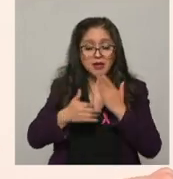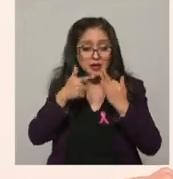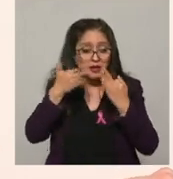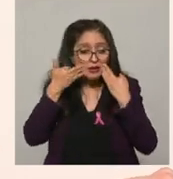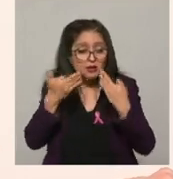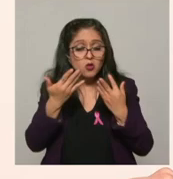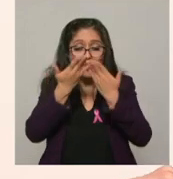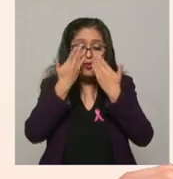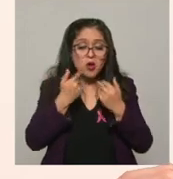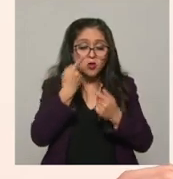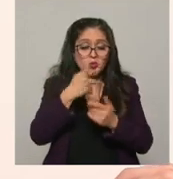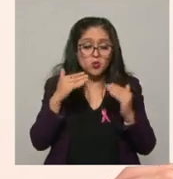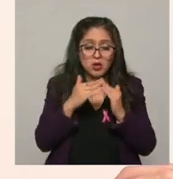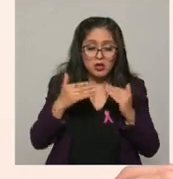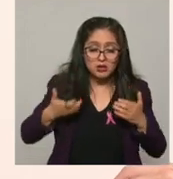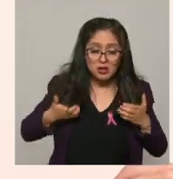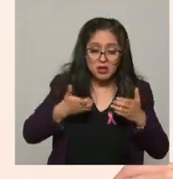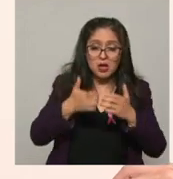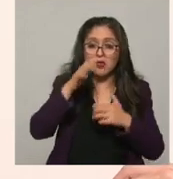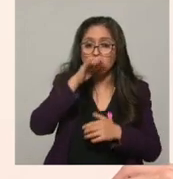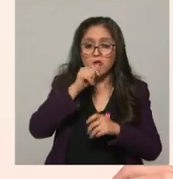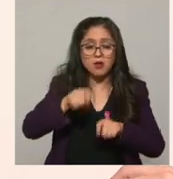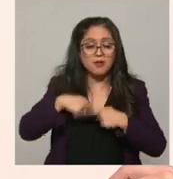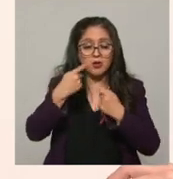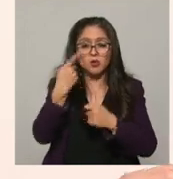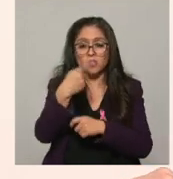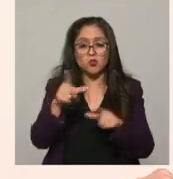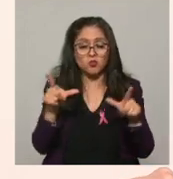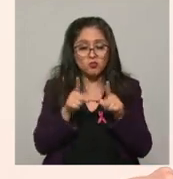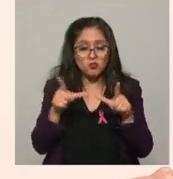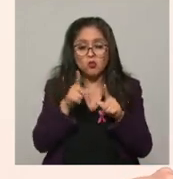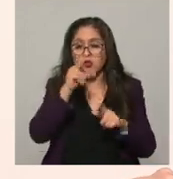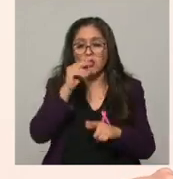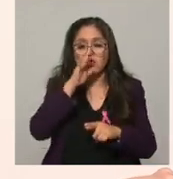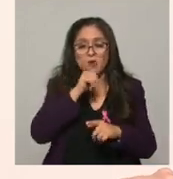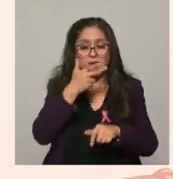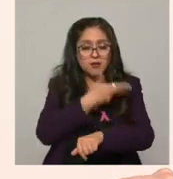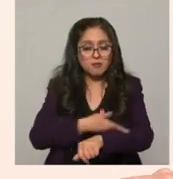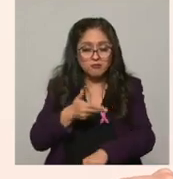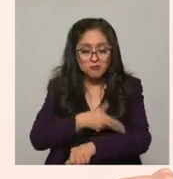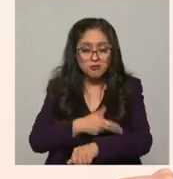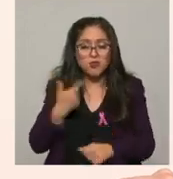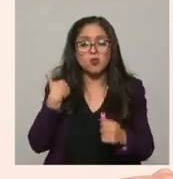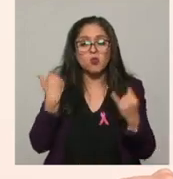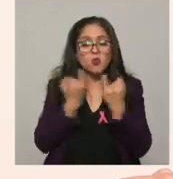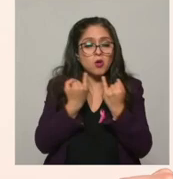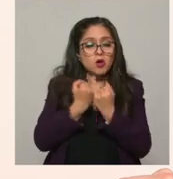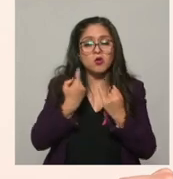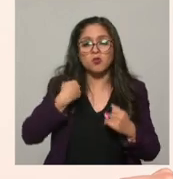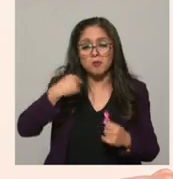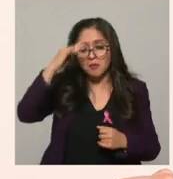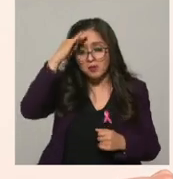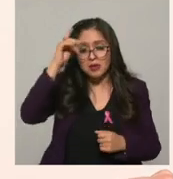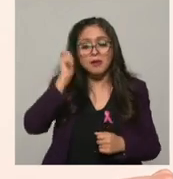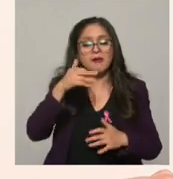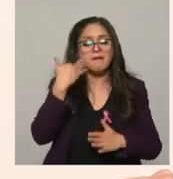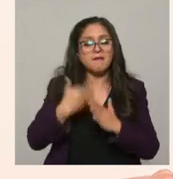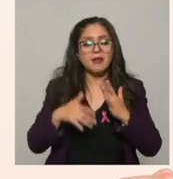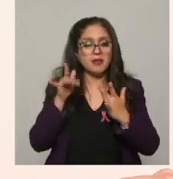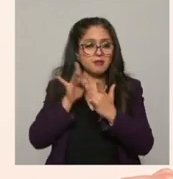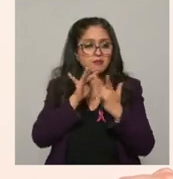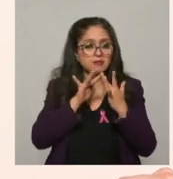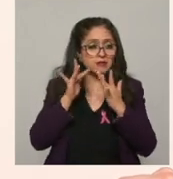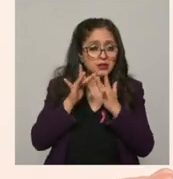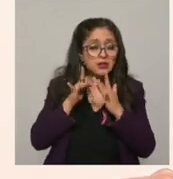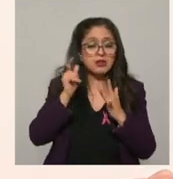un domicilio, pues no te entrega tu identificación o no te hace el trámite. Entonces, nosotras también salimos sin redes. Y las